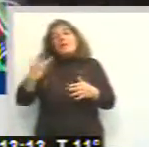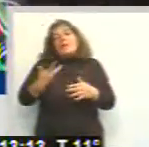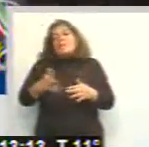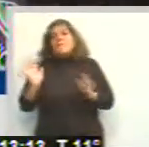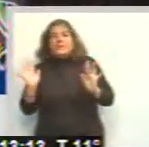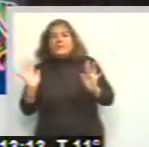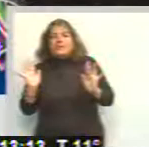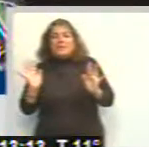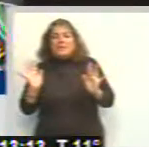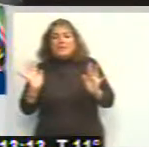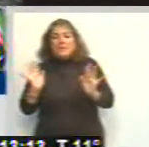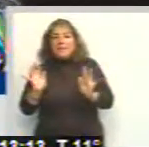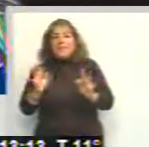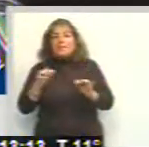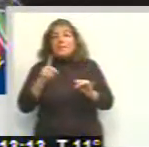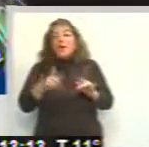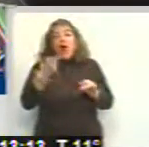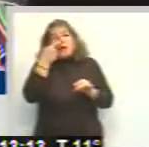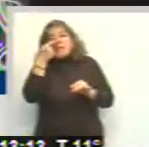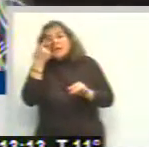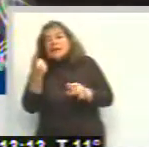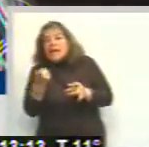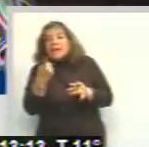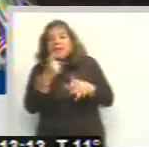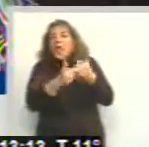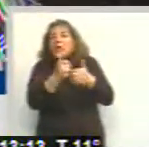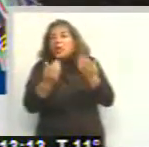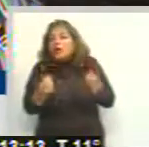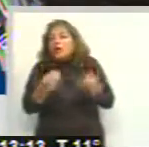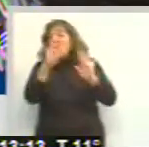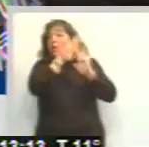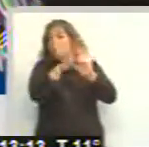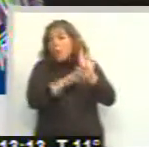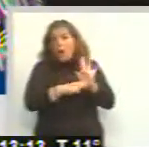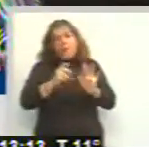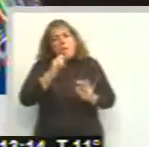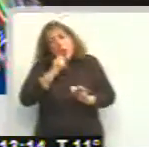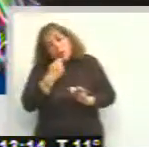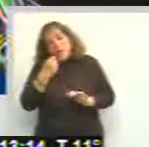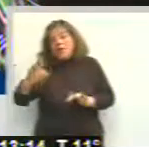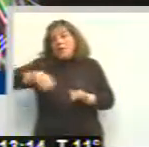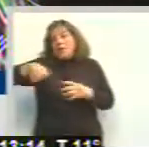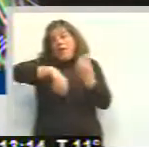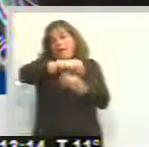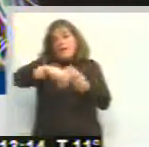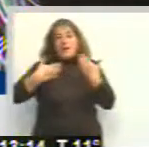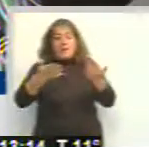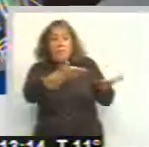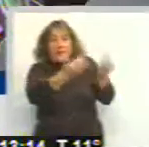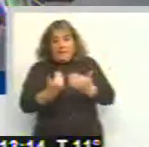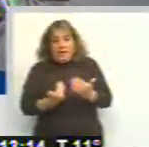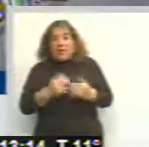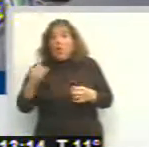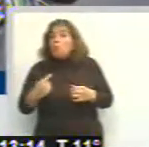forma, por lo interesante del argumento, creo que va a ser un programa muy lindo para compartir todos en familia. ¿Va a tener una